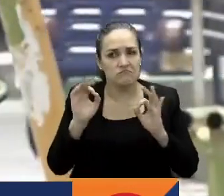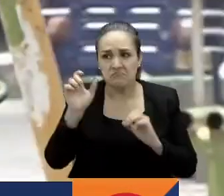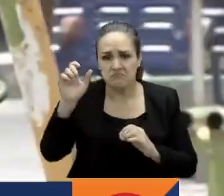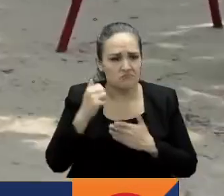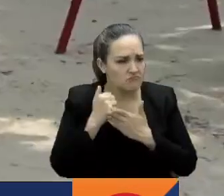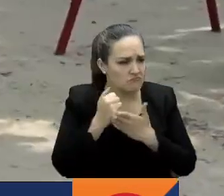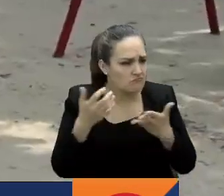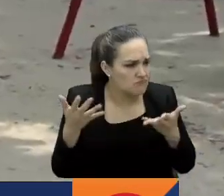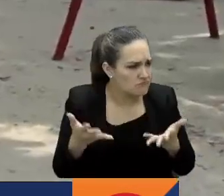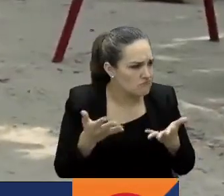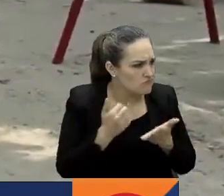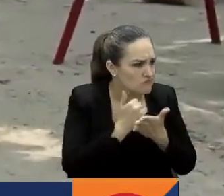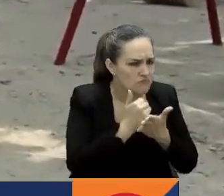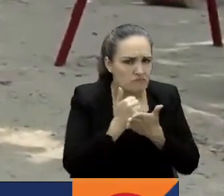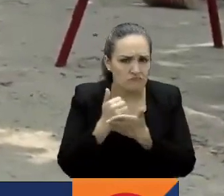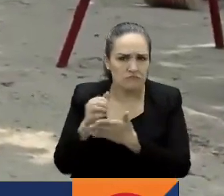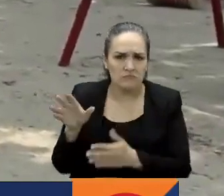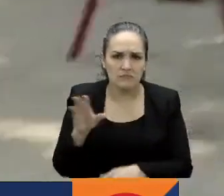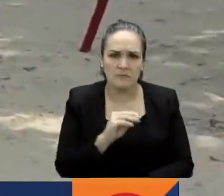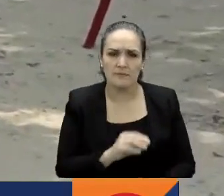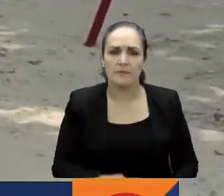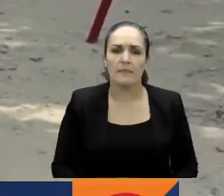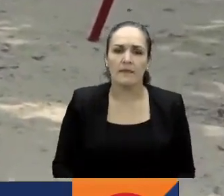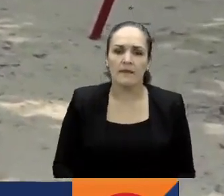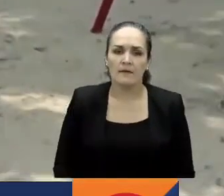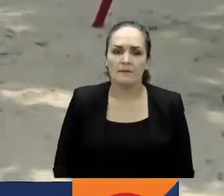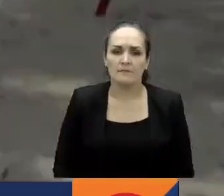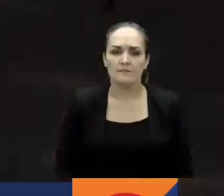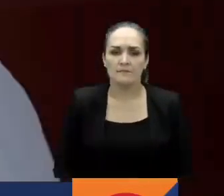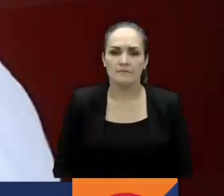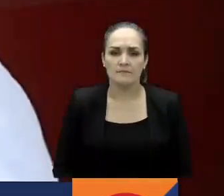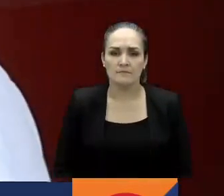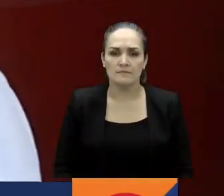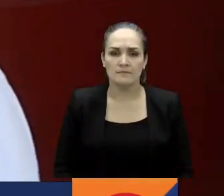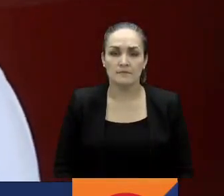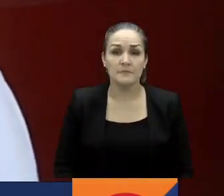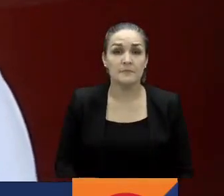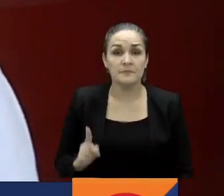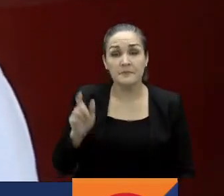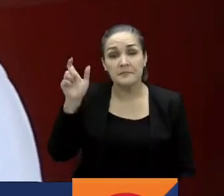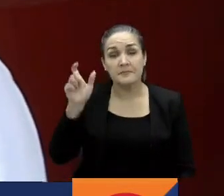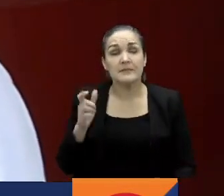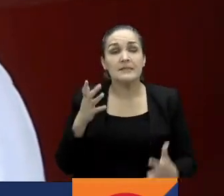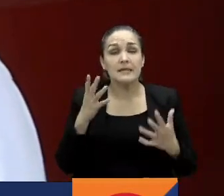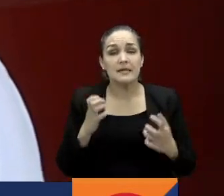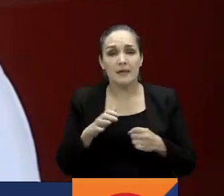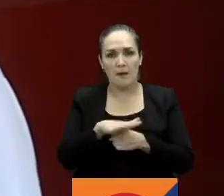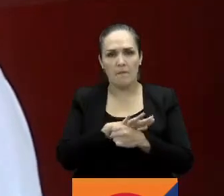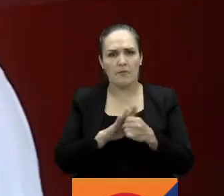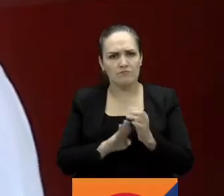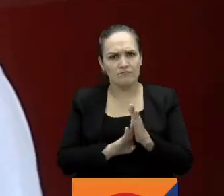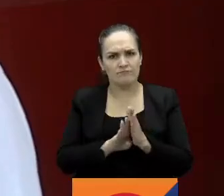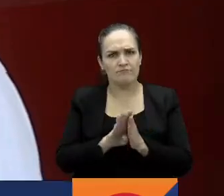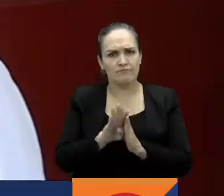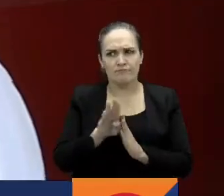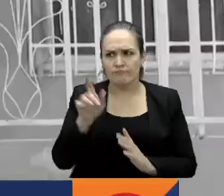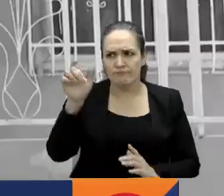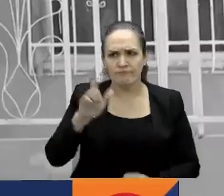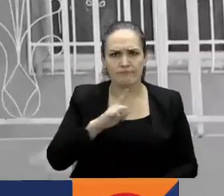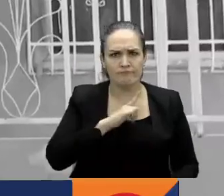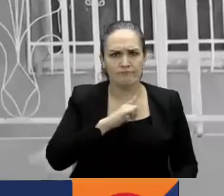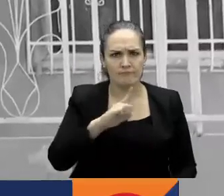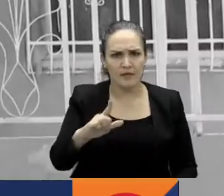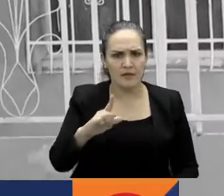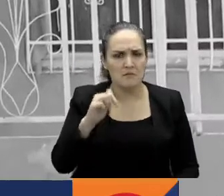podía ayudar. De esa persona que quería que el barrio progresara, se fue formando como líder